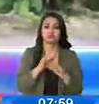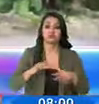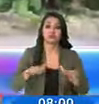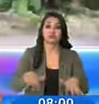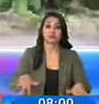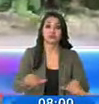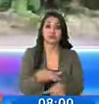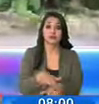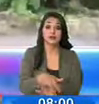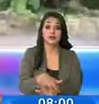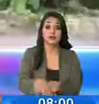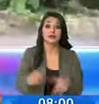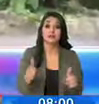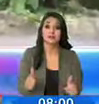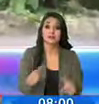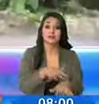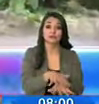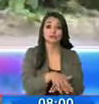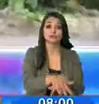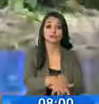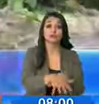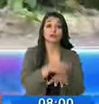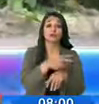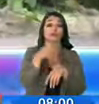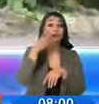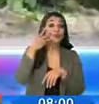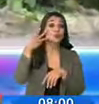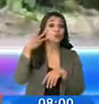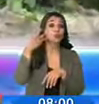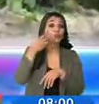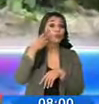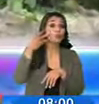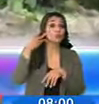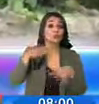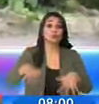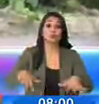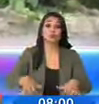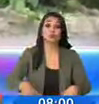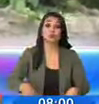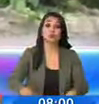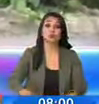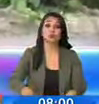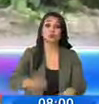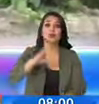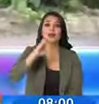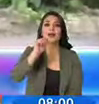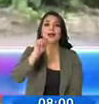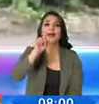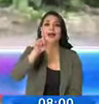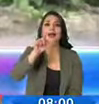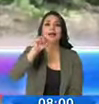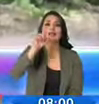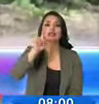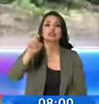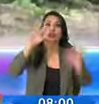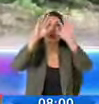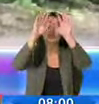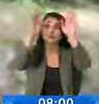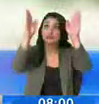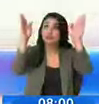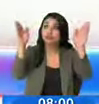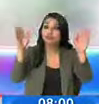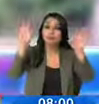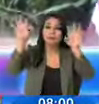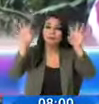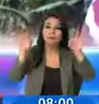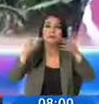río Ansu y el río Puyo, que nace aquí el río Puyo, es suelo calizo. Por eso la formación de cavernas en este